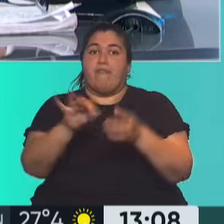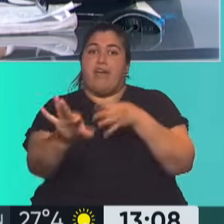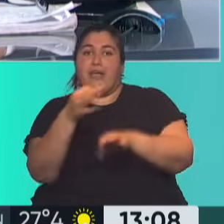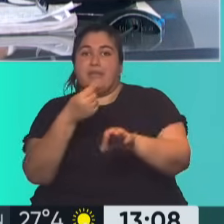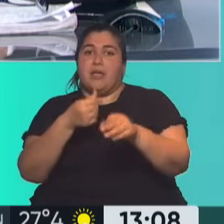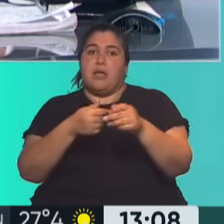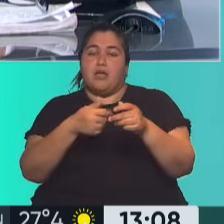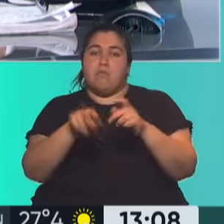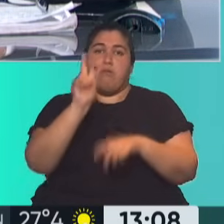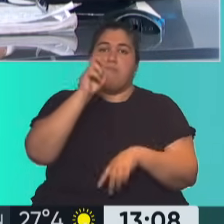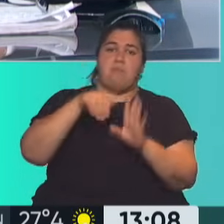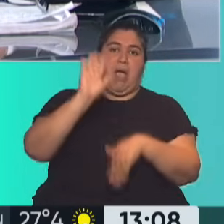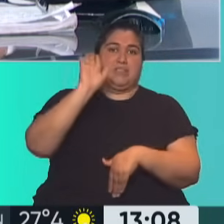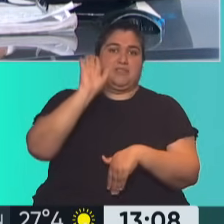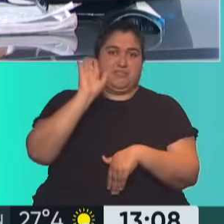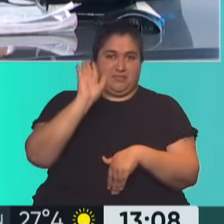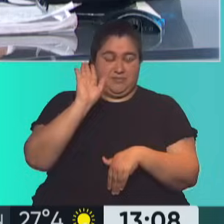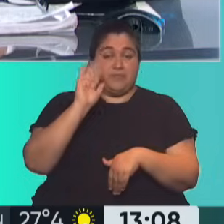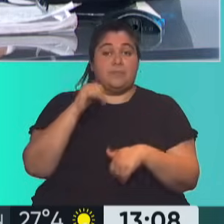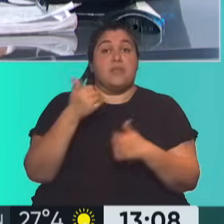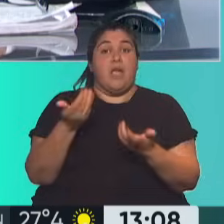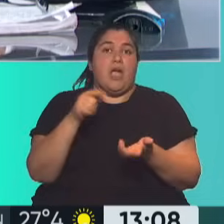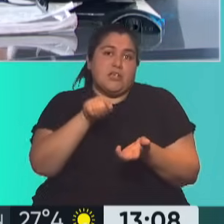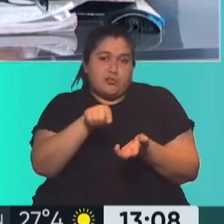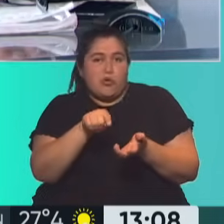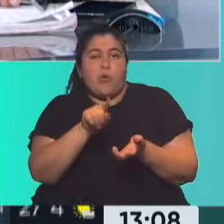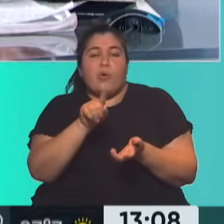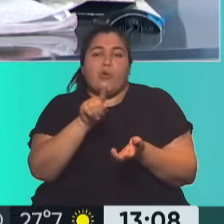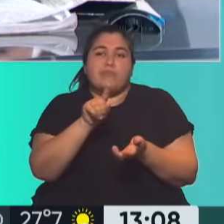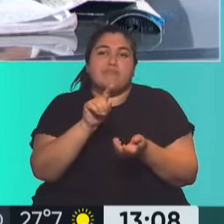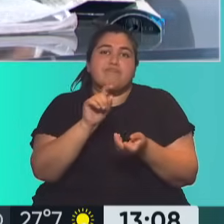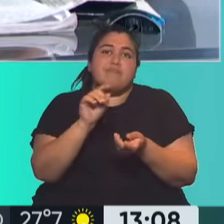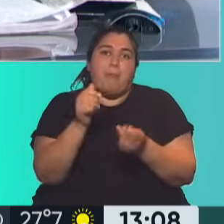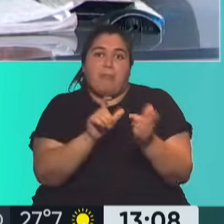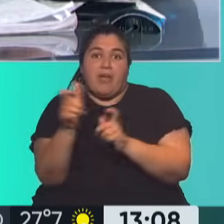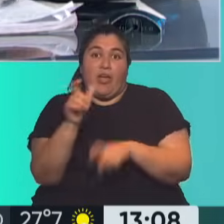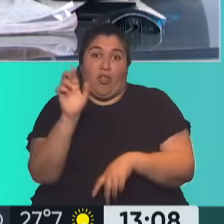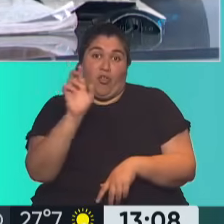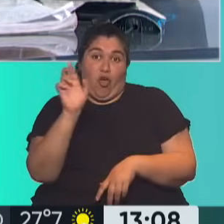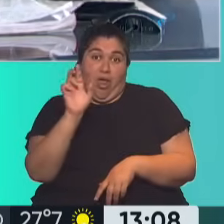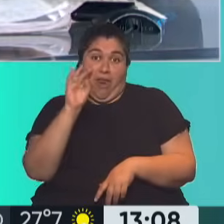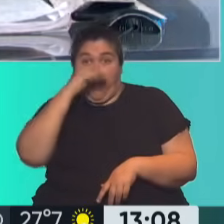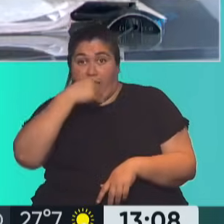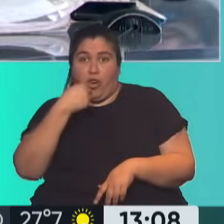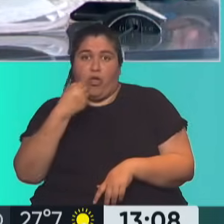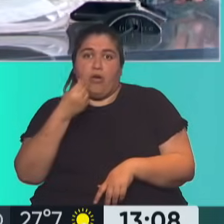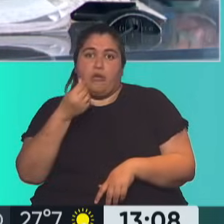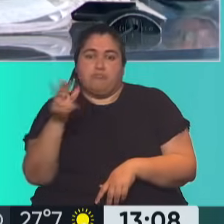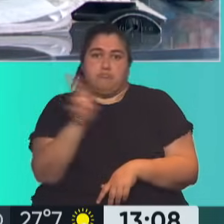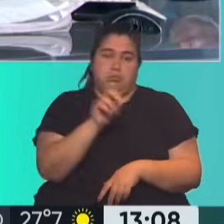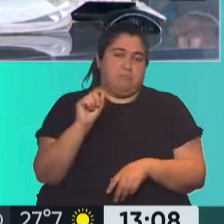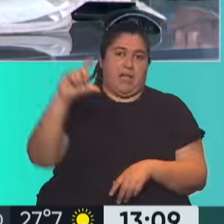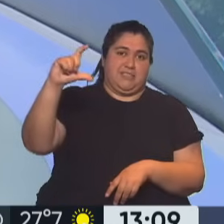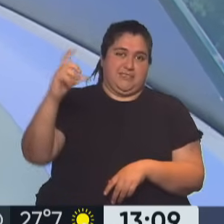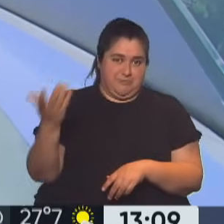queene algunos impuestos más este pero con eso llevado al Blue hac una diferencia más que interesante para Y esto